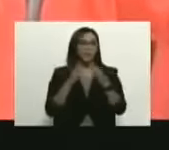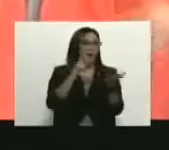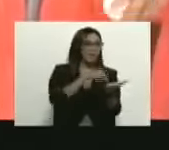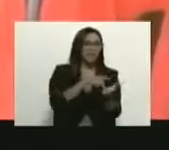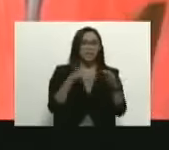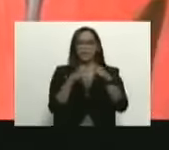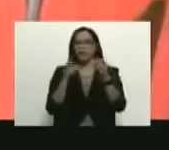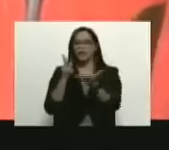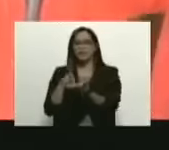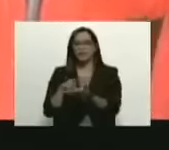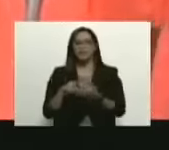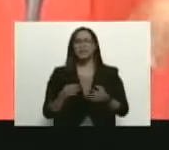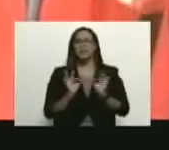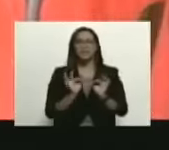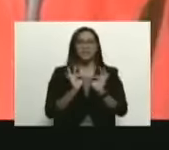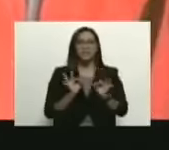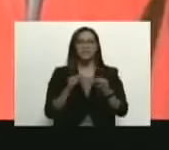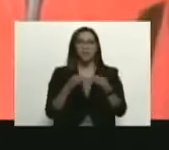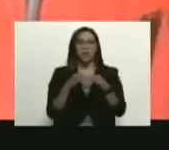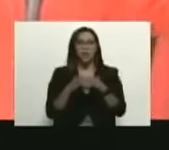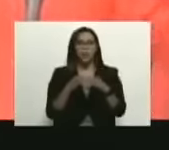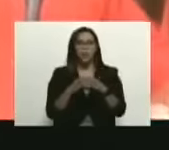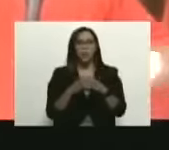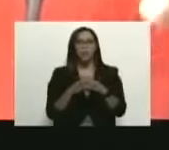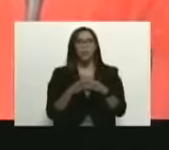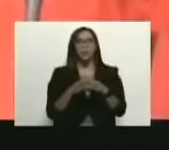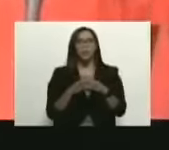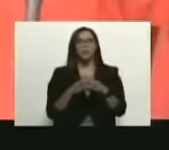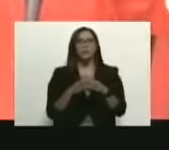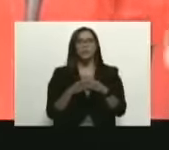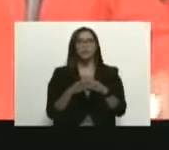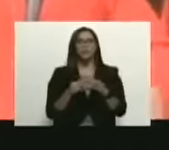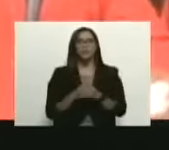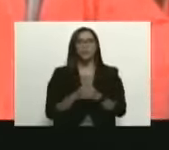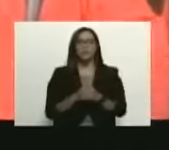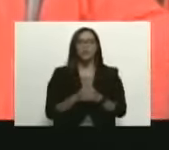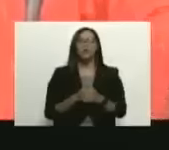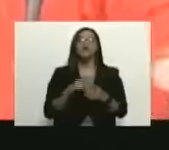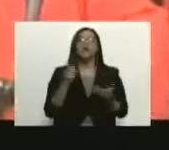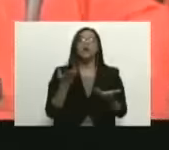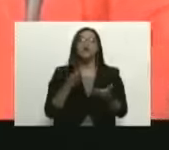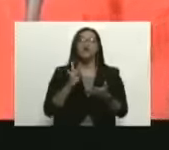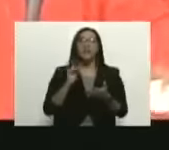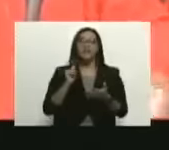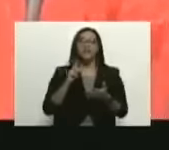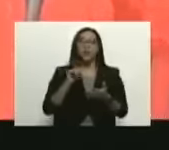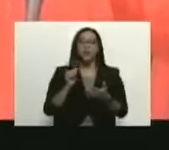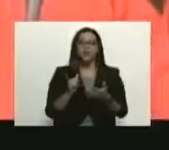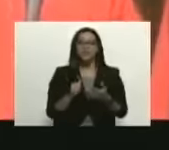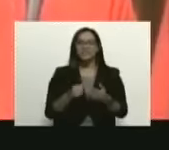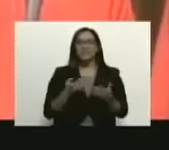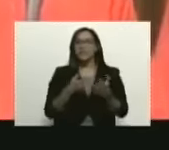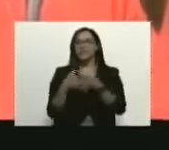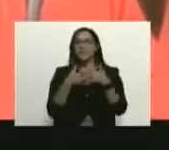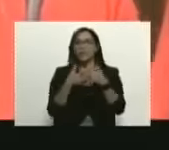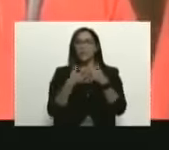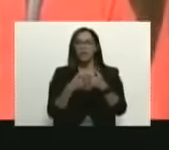allá, y sobre todo los sectores o los factores imperialistas que pululan por aquí,